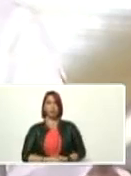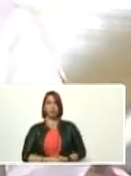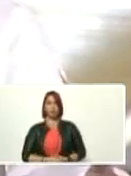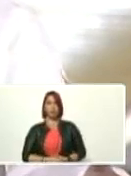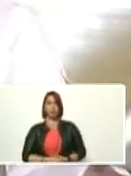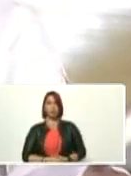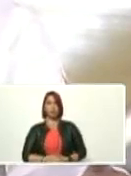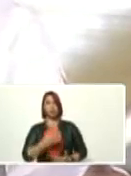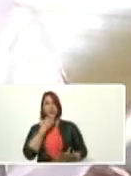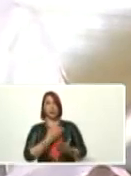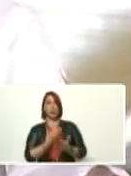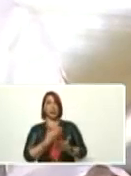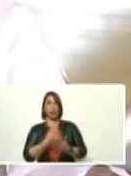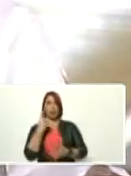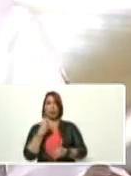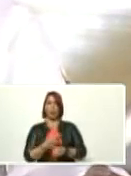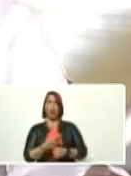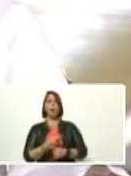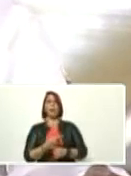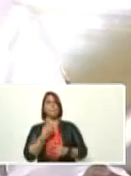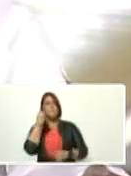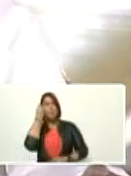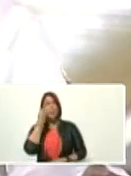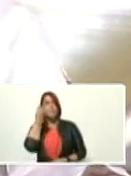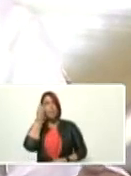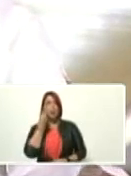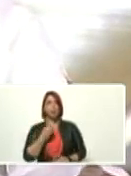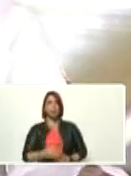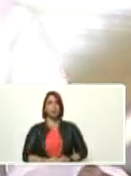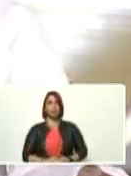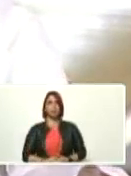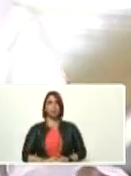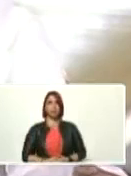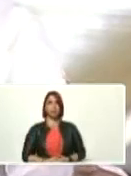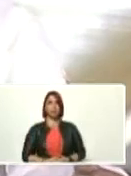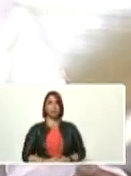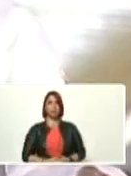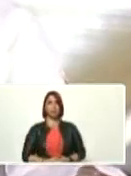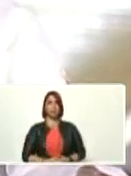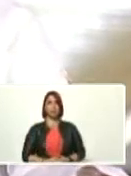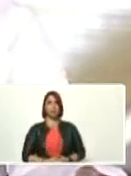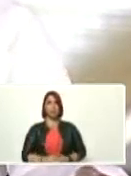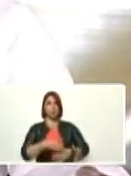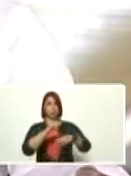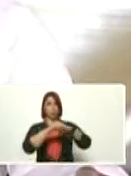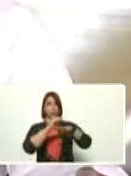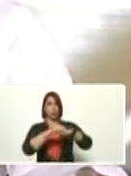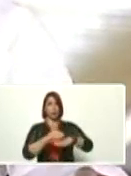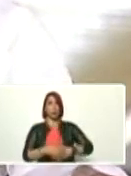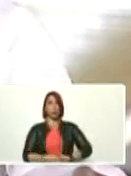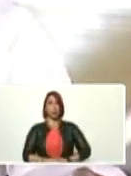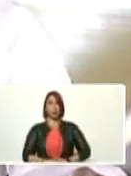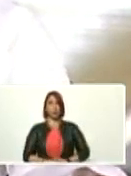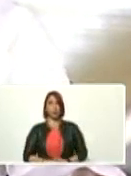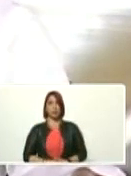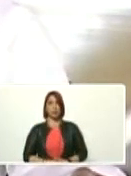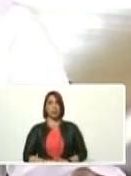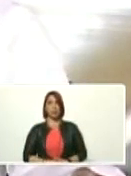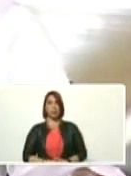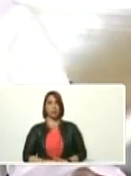Es una propuesta que hay que ir macerando, que es la solicitud